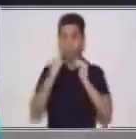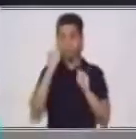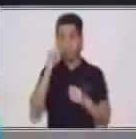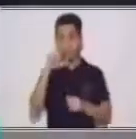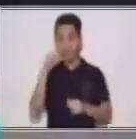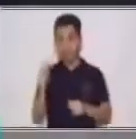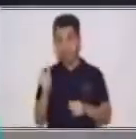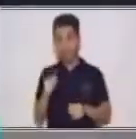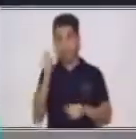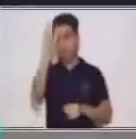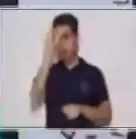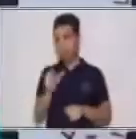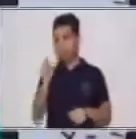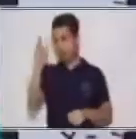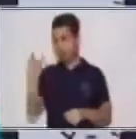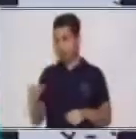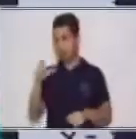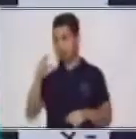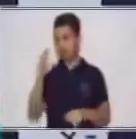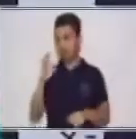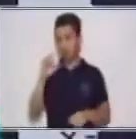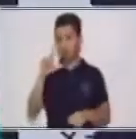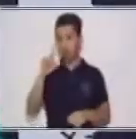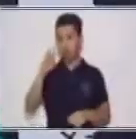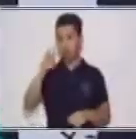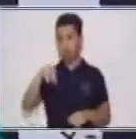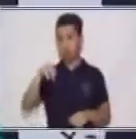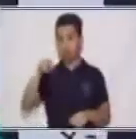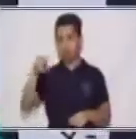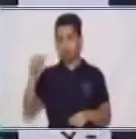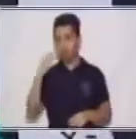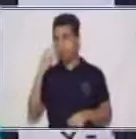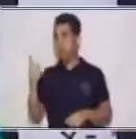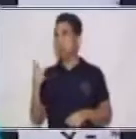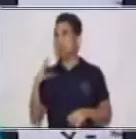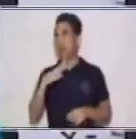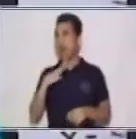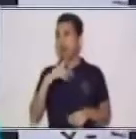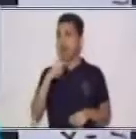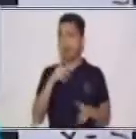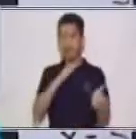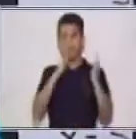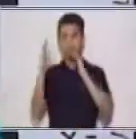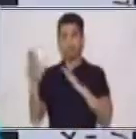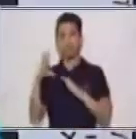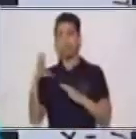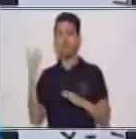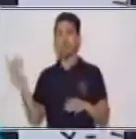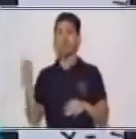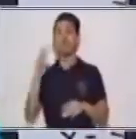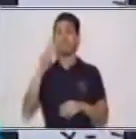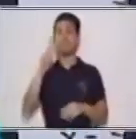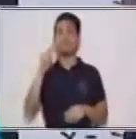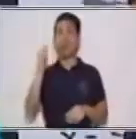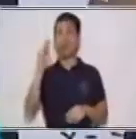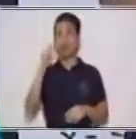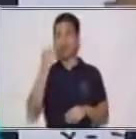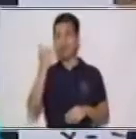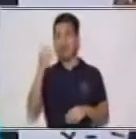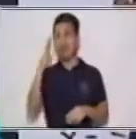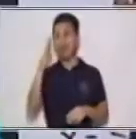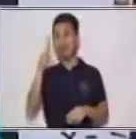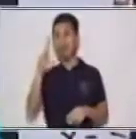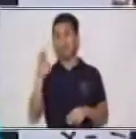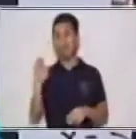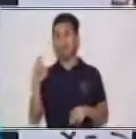un sistema de ecuaciones, podemos encontrar nuestra primera variable y nuestra segunda variable. Esta primera y segunda variable la